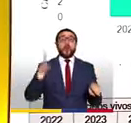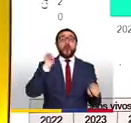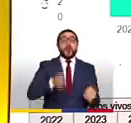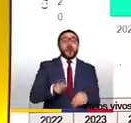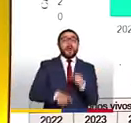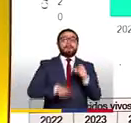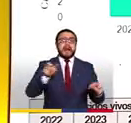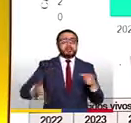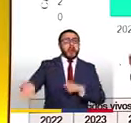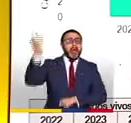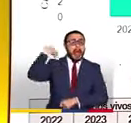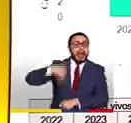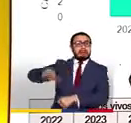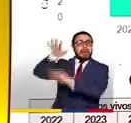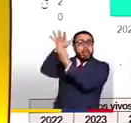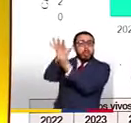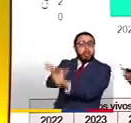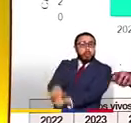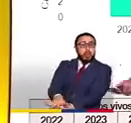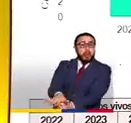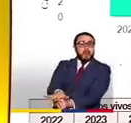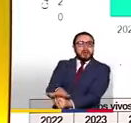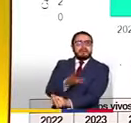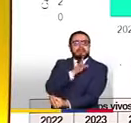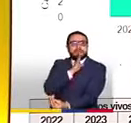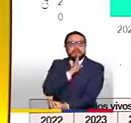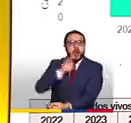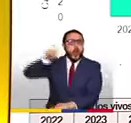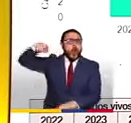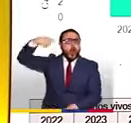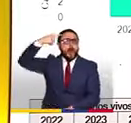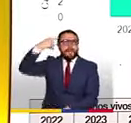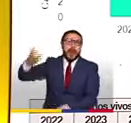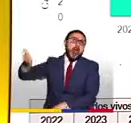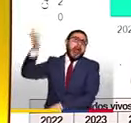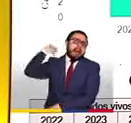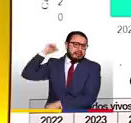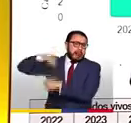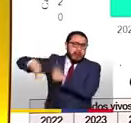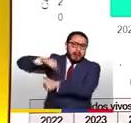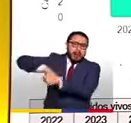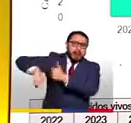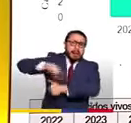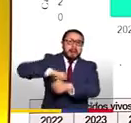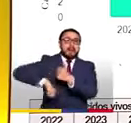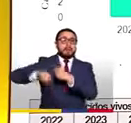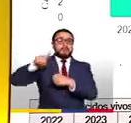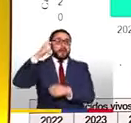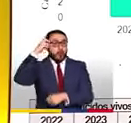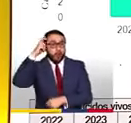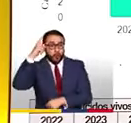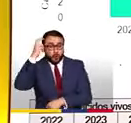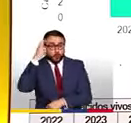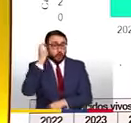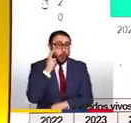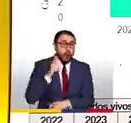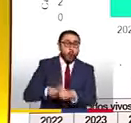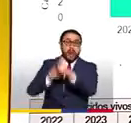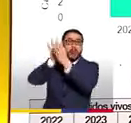que fueron abandonadas por todos los gobiernos que han pasado, y nosotros aquí hemos